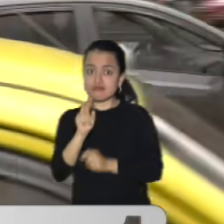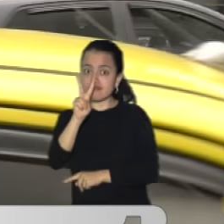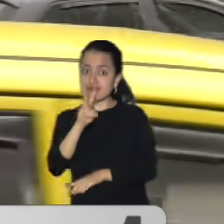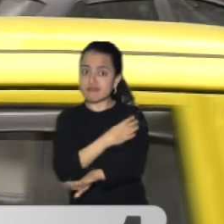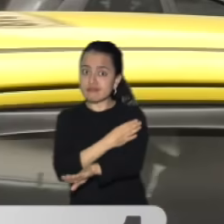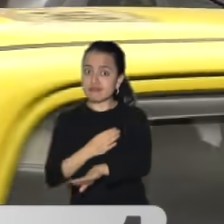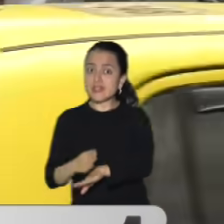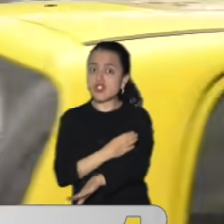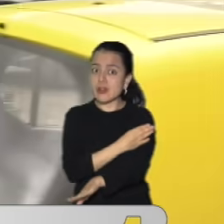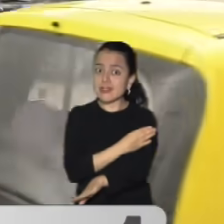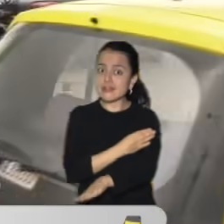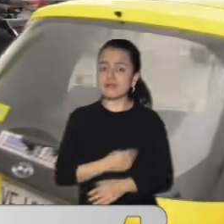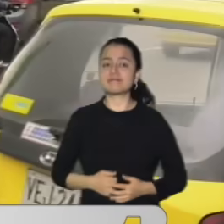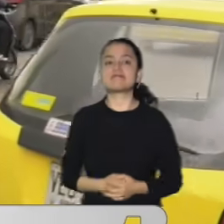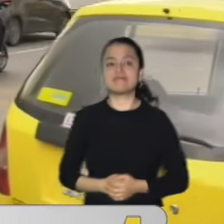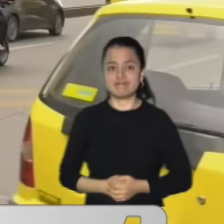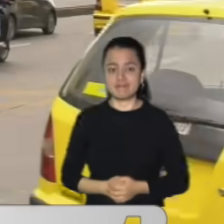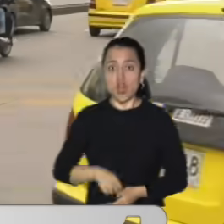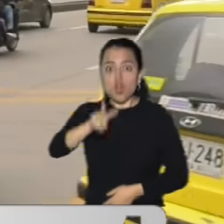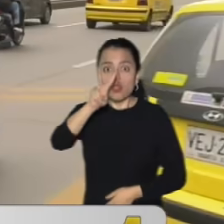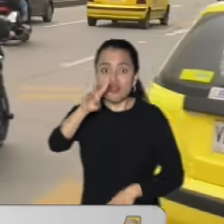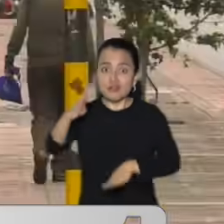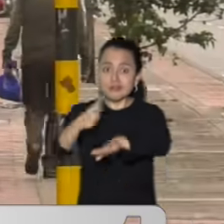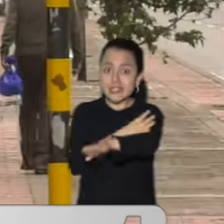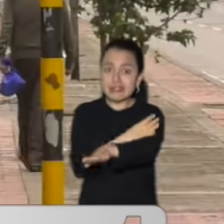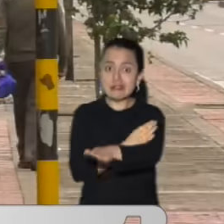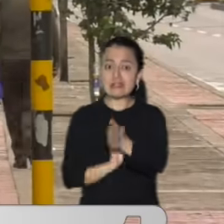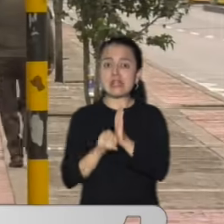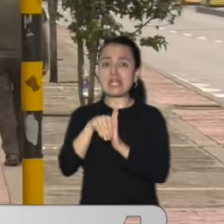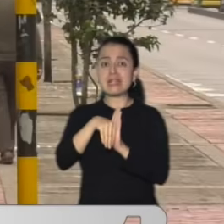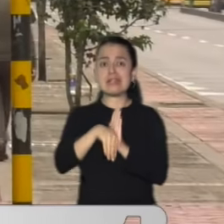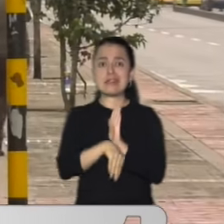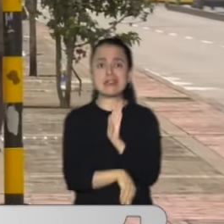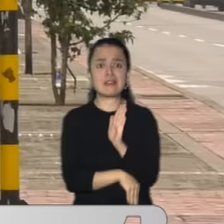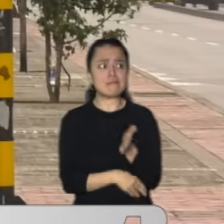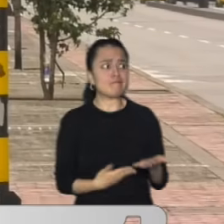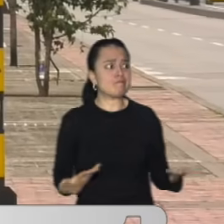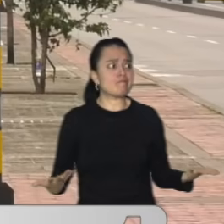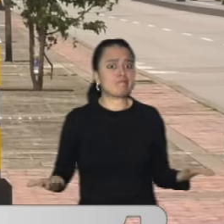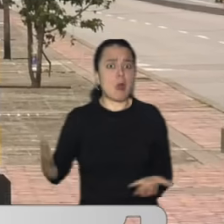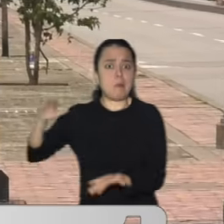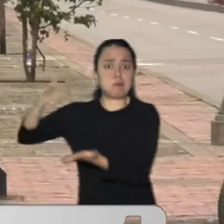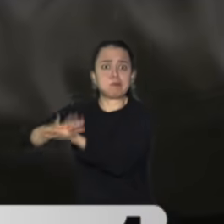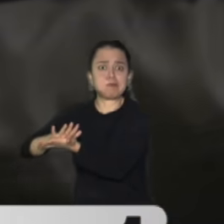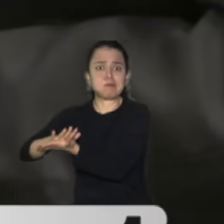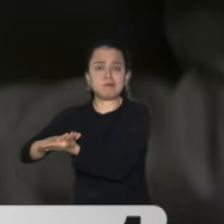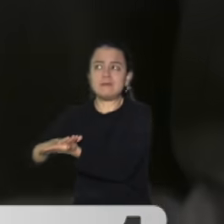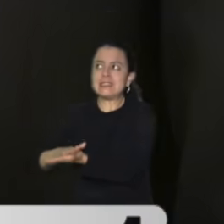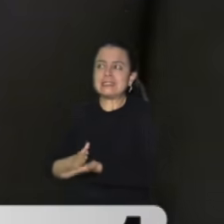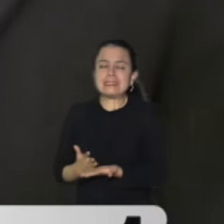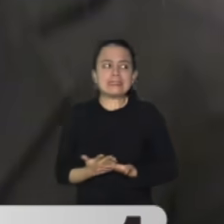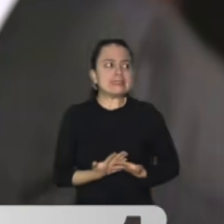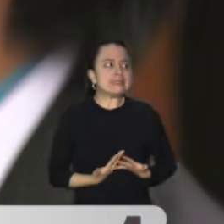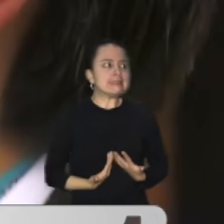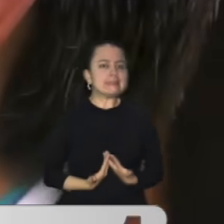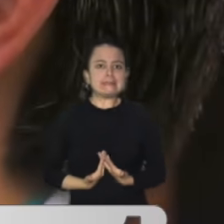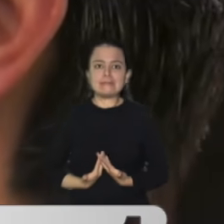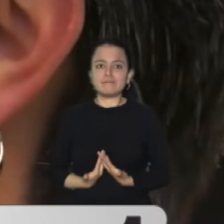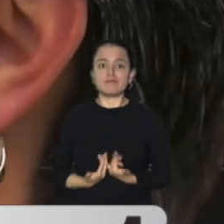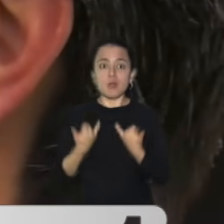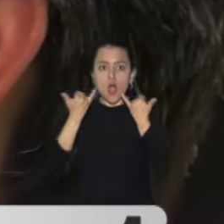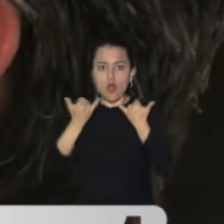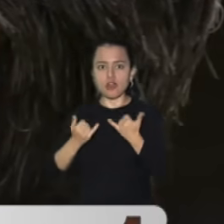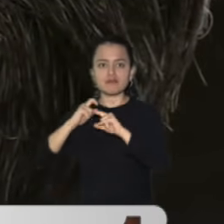generó un déficit en Transmilenio por $2 billones, hueco que tiene en riesgo la operación del sistema. Hoy, la alcaldesa Claudia